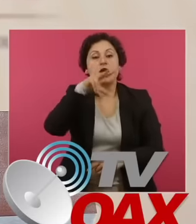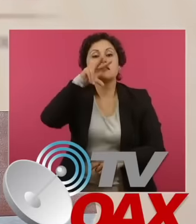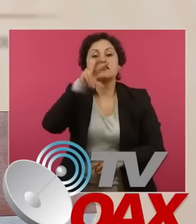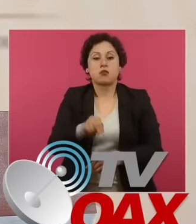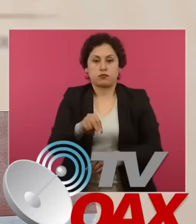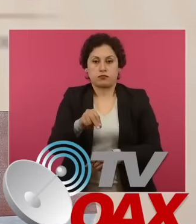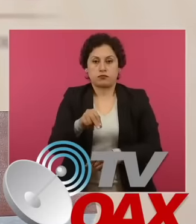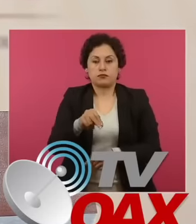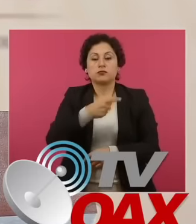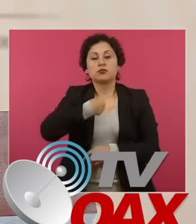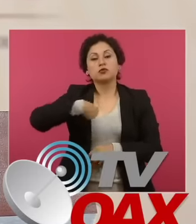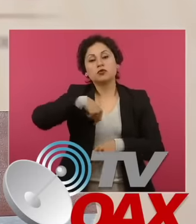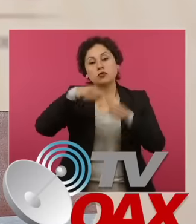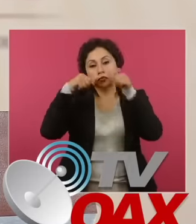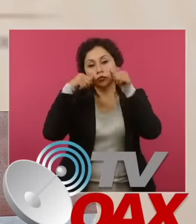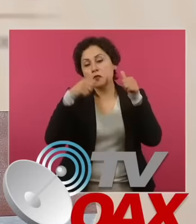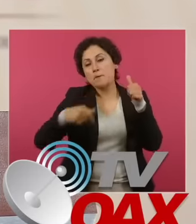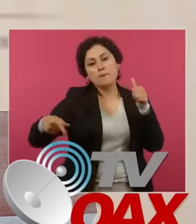salud.